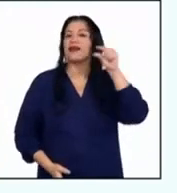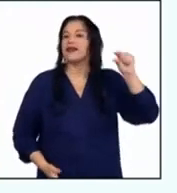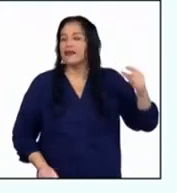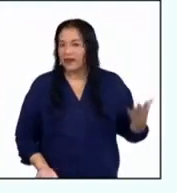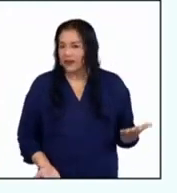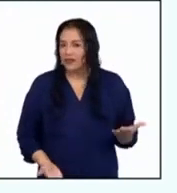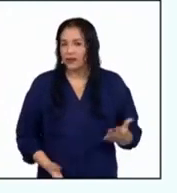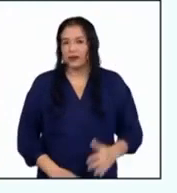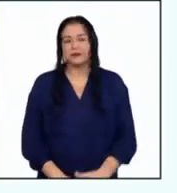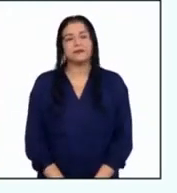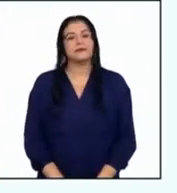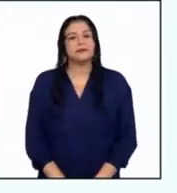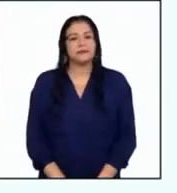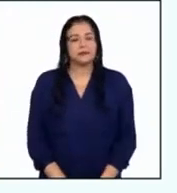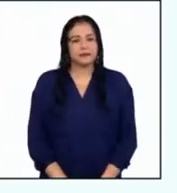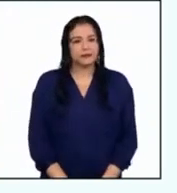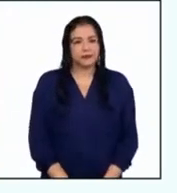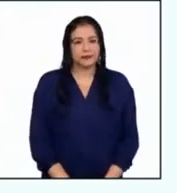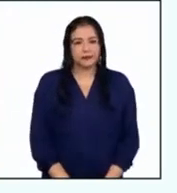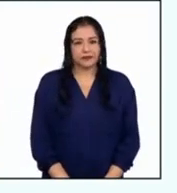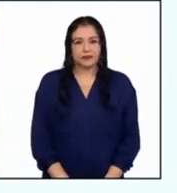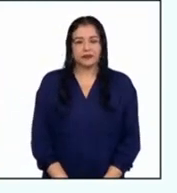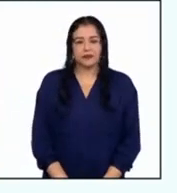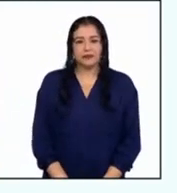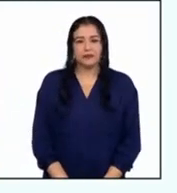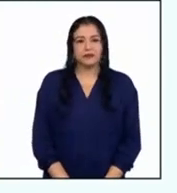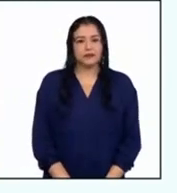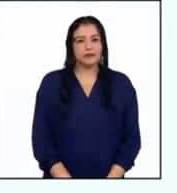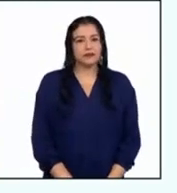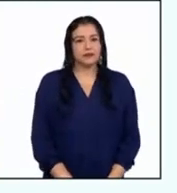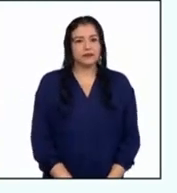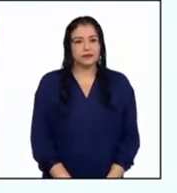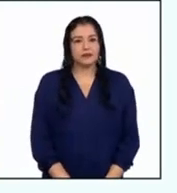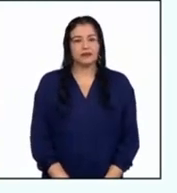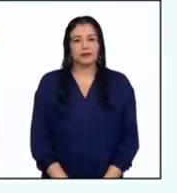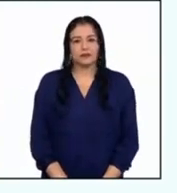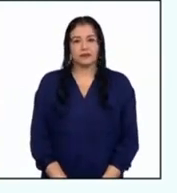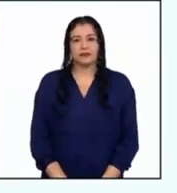kay wahichu yachako programanchikman,